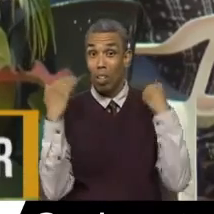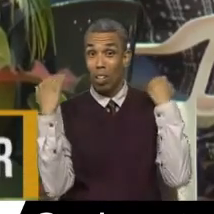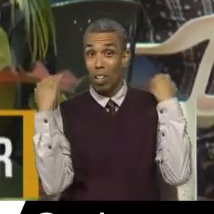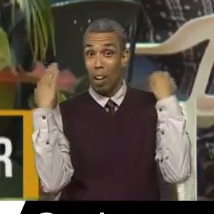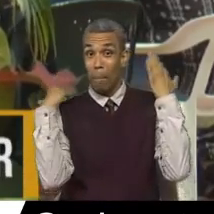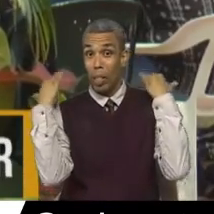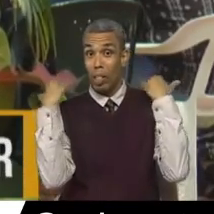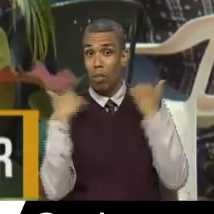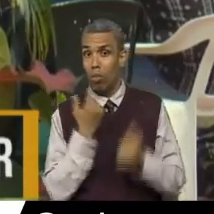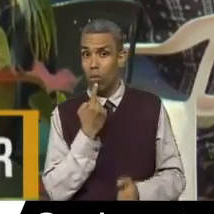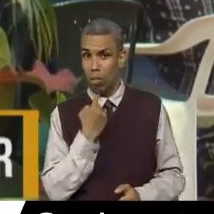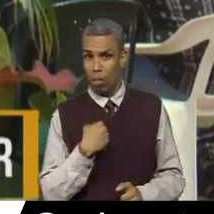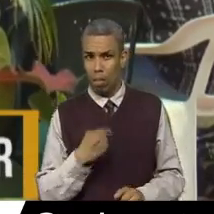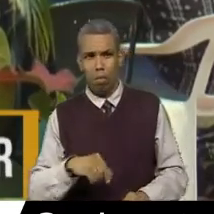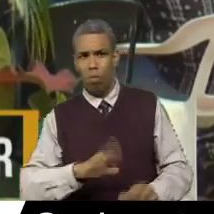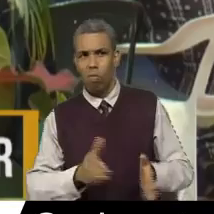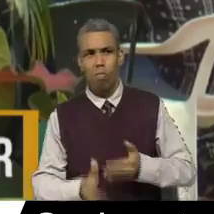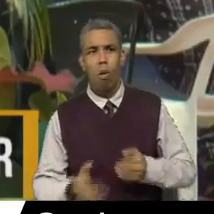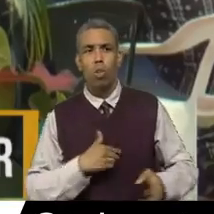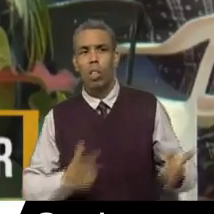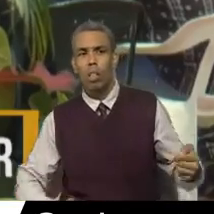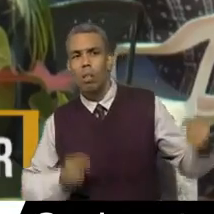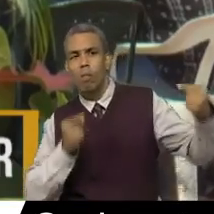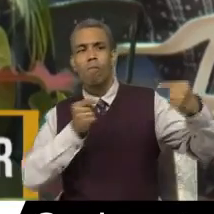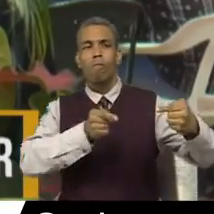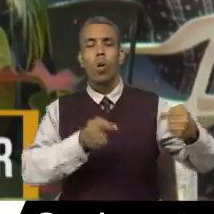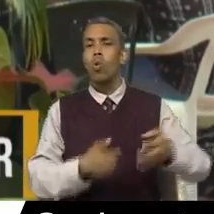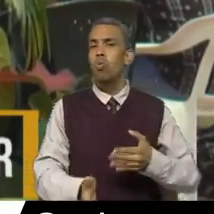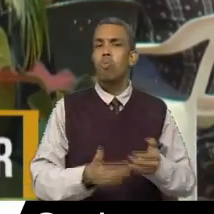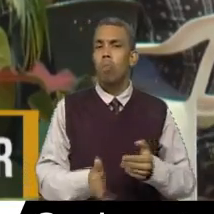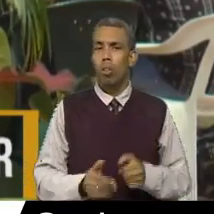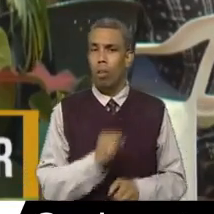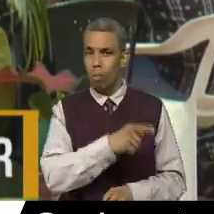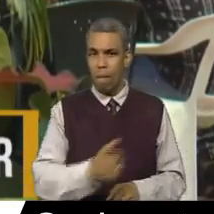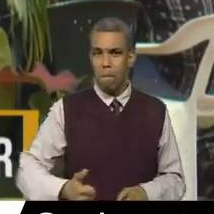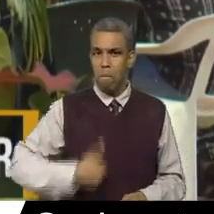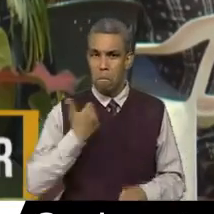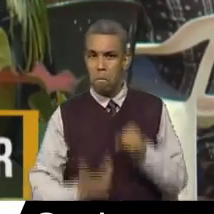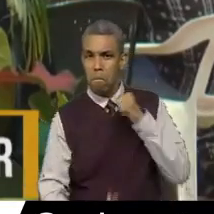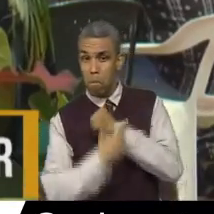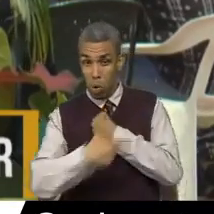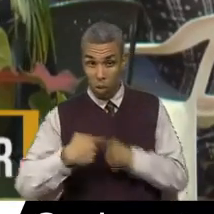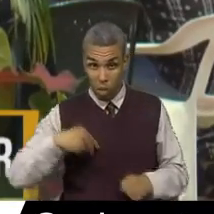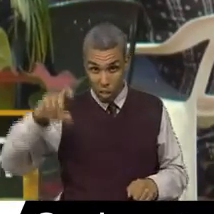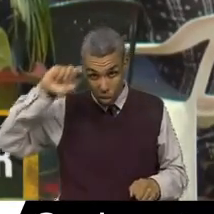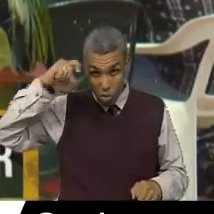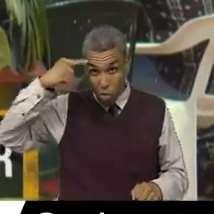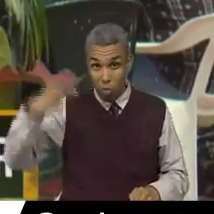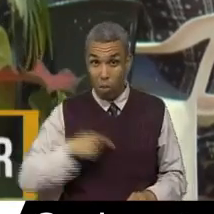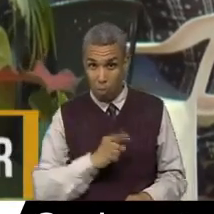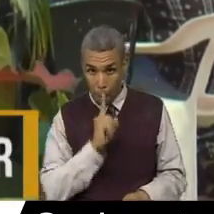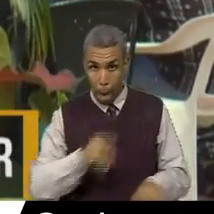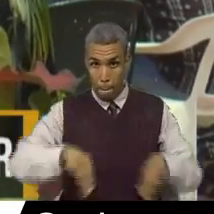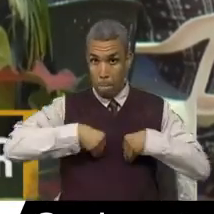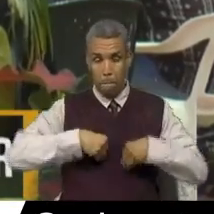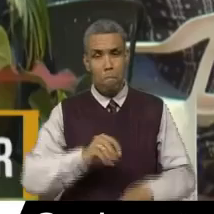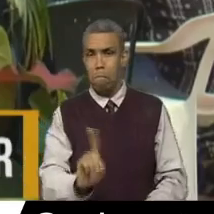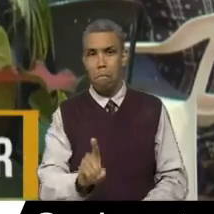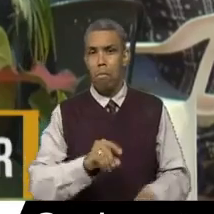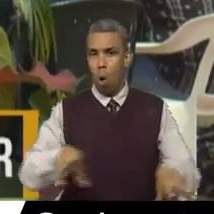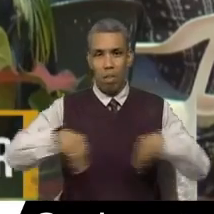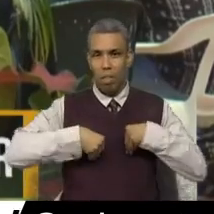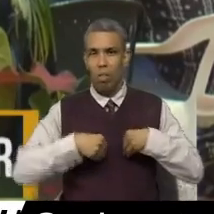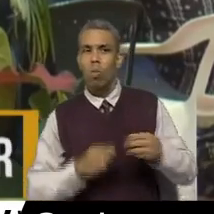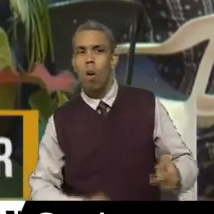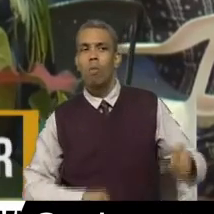continúe erradicando de manera forzada los cultivos de coca, cultivos que les han dado el dinero para poder subsistir en estas zonas